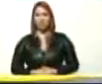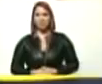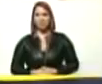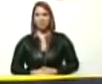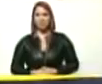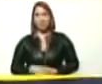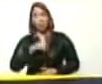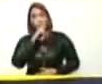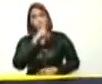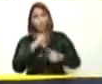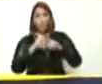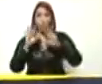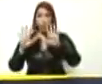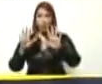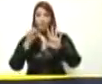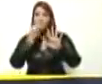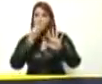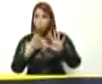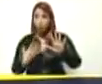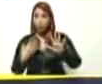si el uno por diez, es tan bueno,